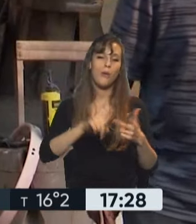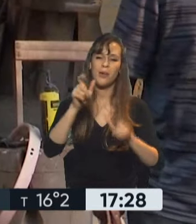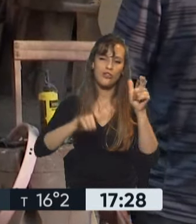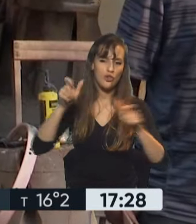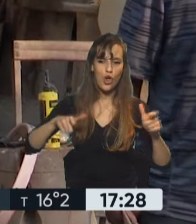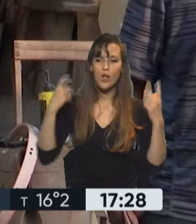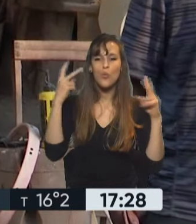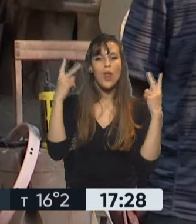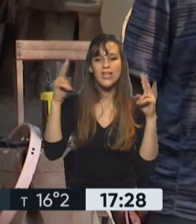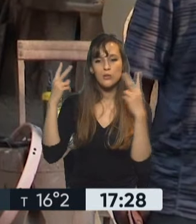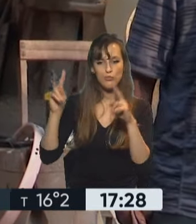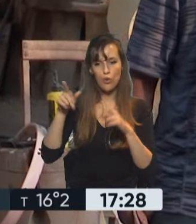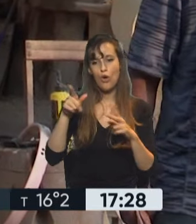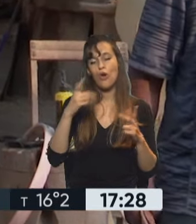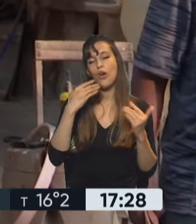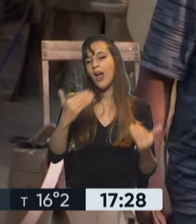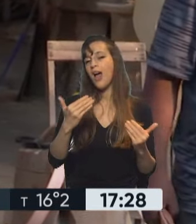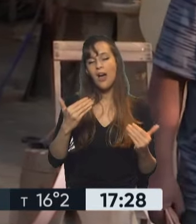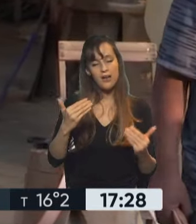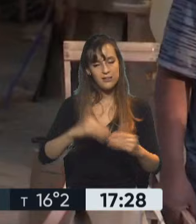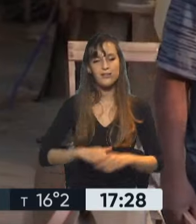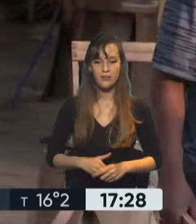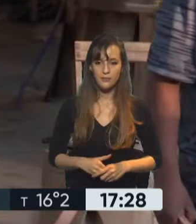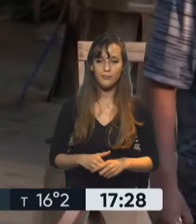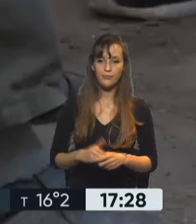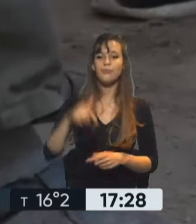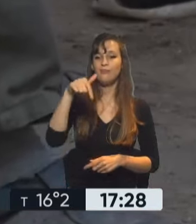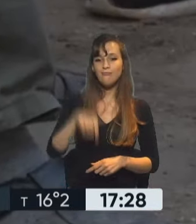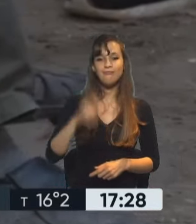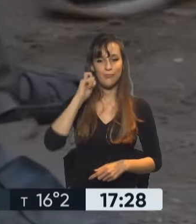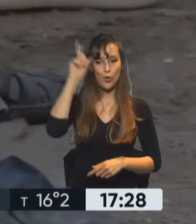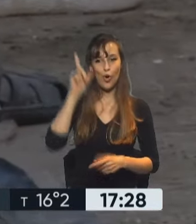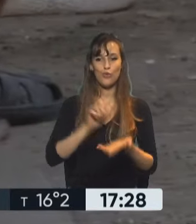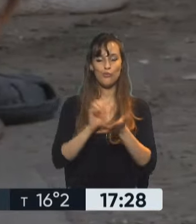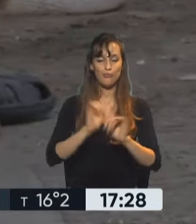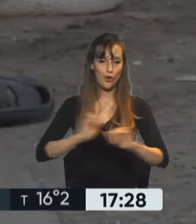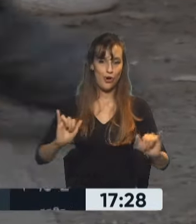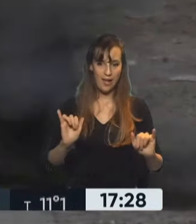que realmente nos puso a disposición podamos hacer este programa y